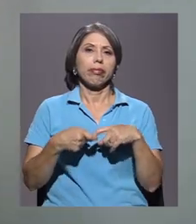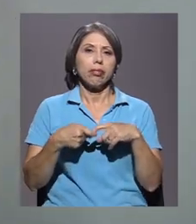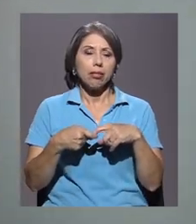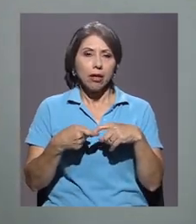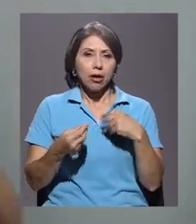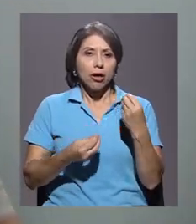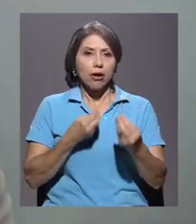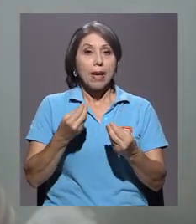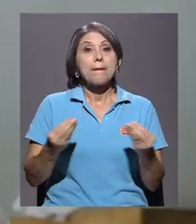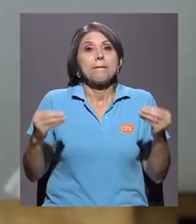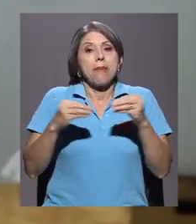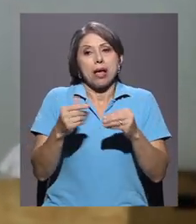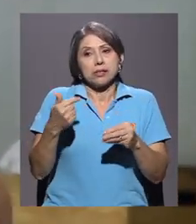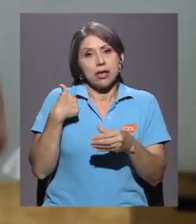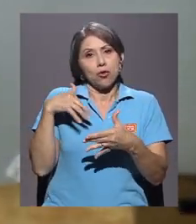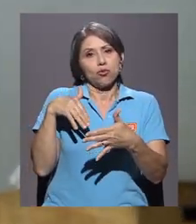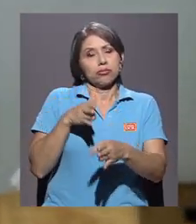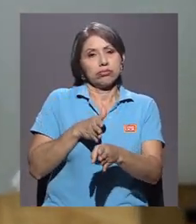en el tipo de carrera en el que estoy,